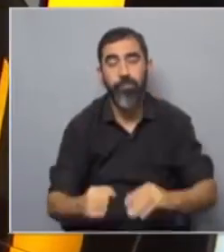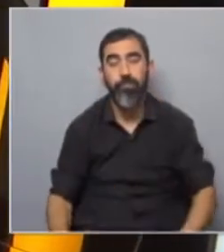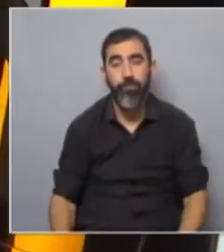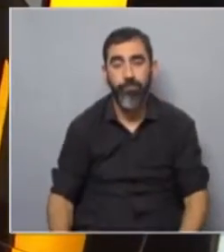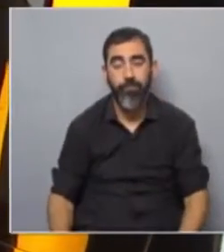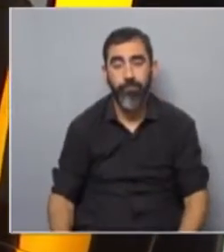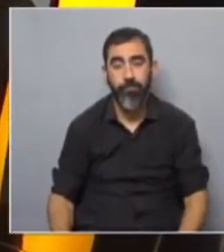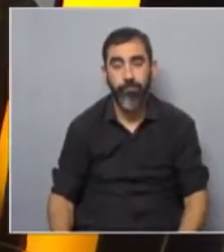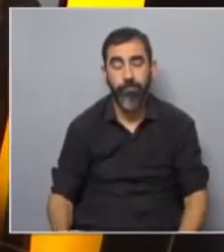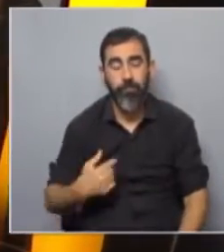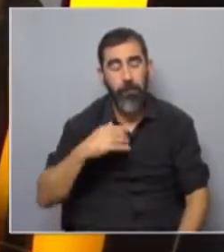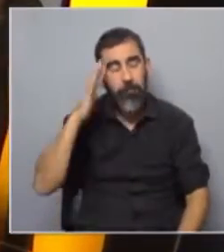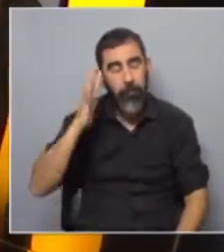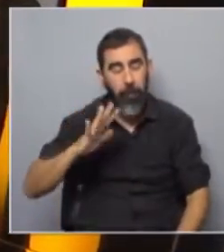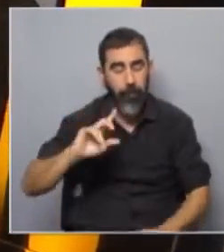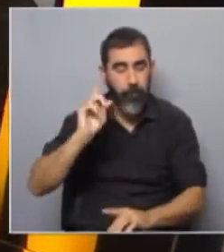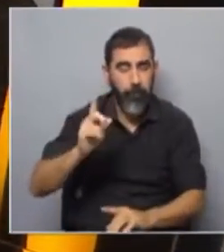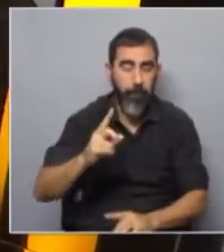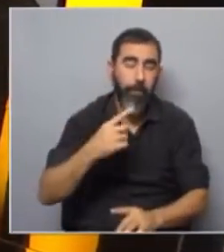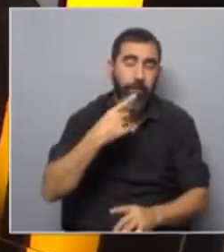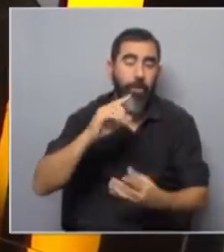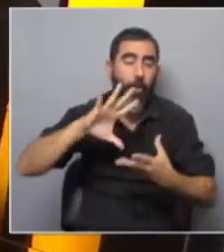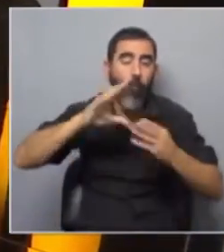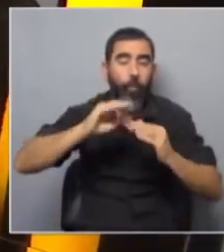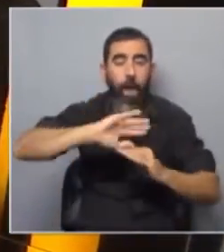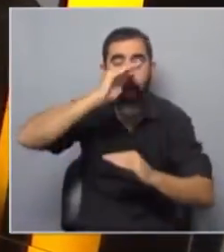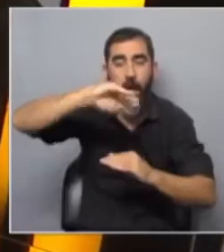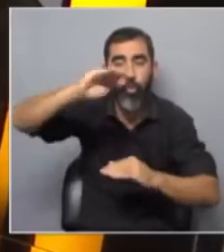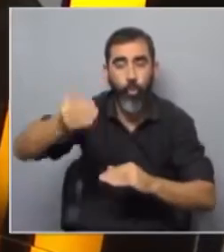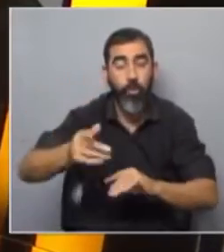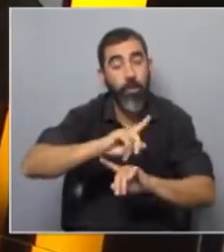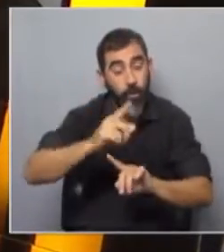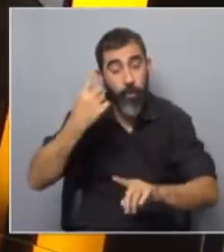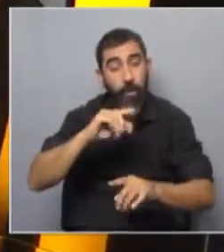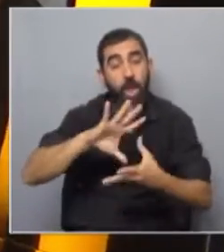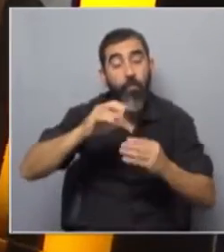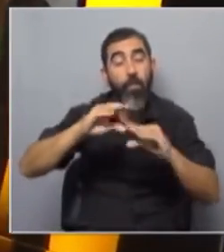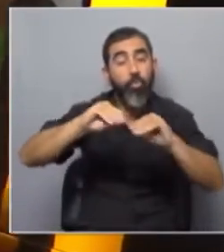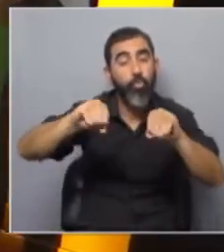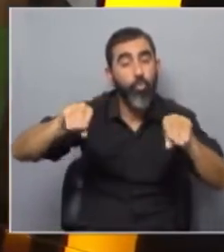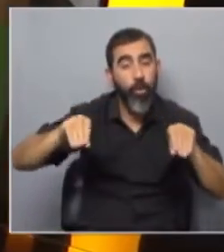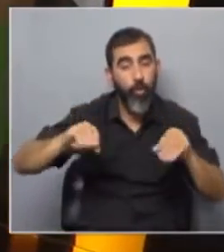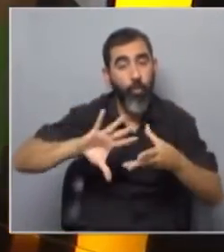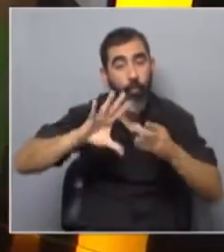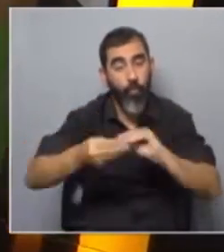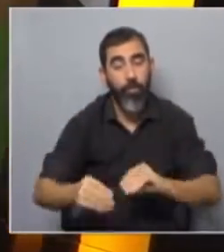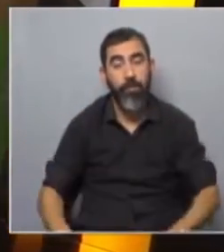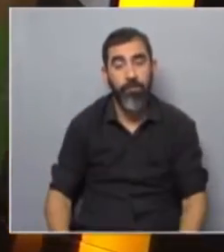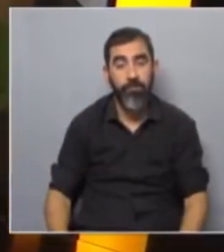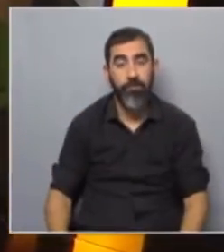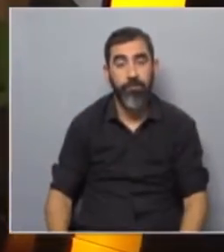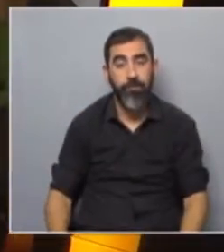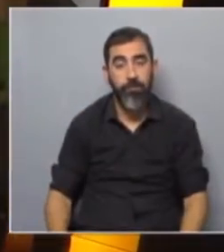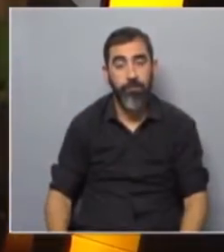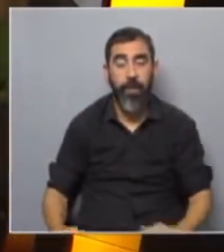principio, ignorante, piensa bueno, que tendrá que ver por la forma o la altura, y tiene que ver, sin embargo, por el tipo de suelo. Sí, tiene que